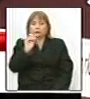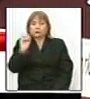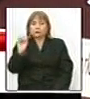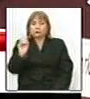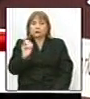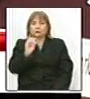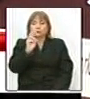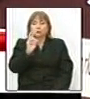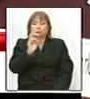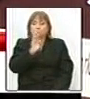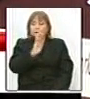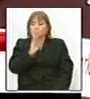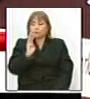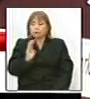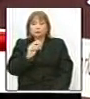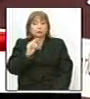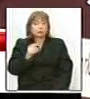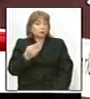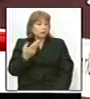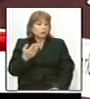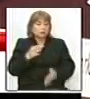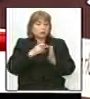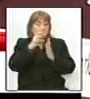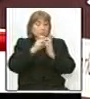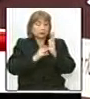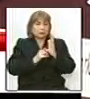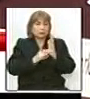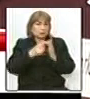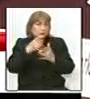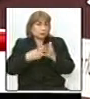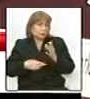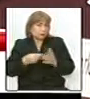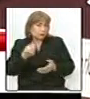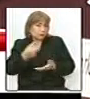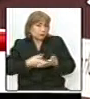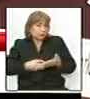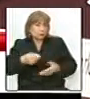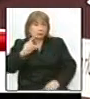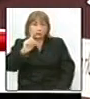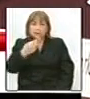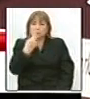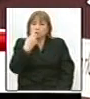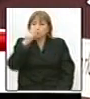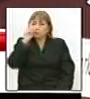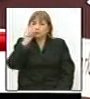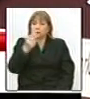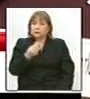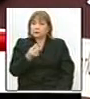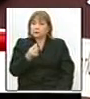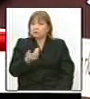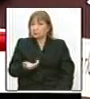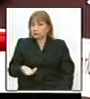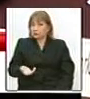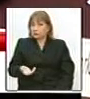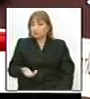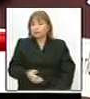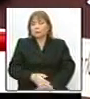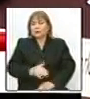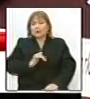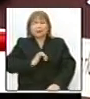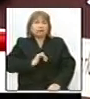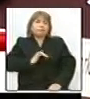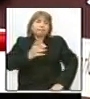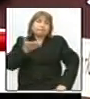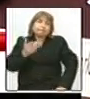886 proyectos en todas las regiones del Perú y una inversión de 1.651 millones de soles. Yo